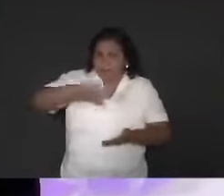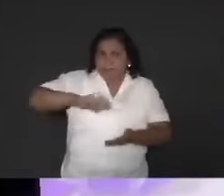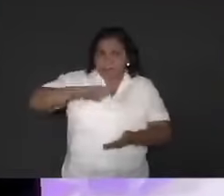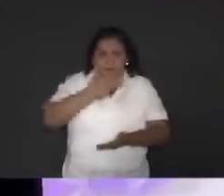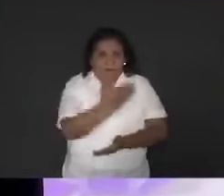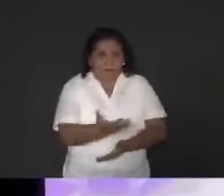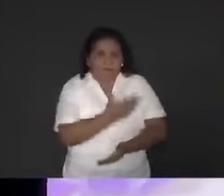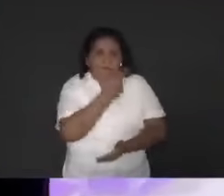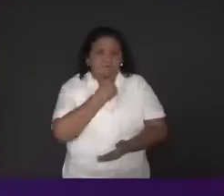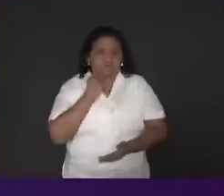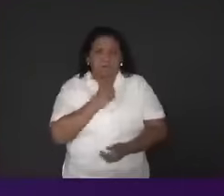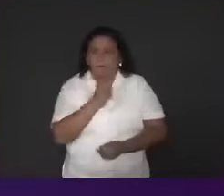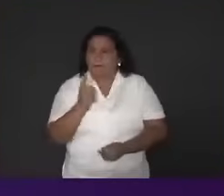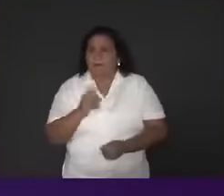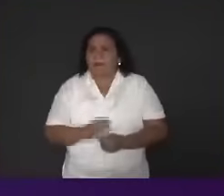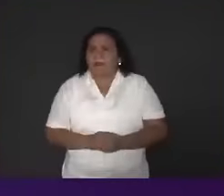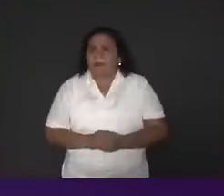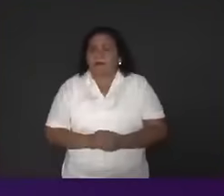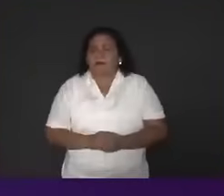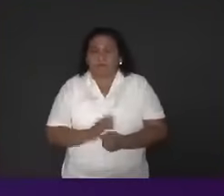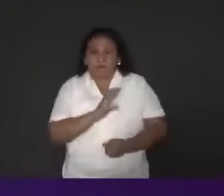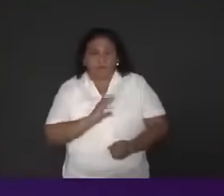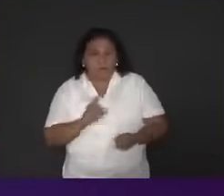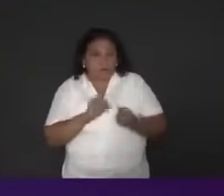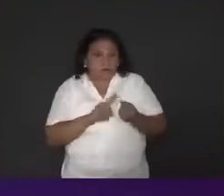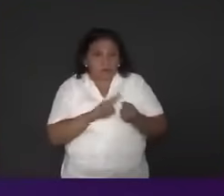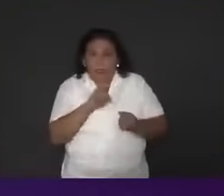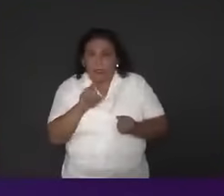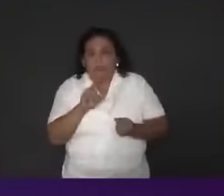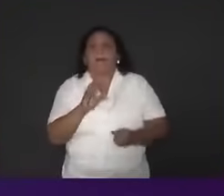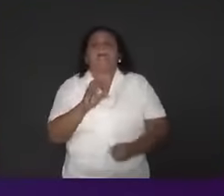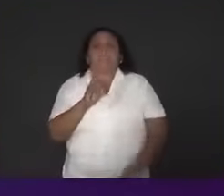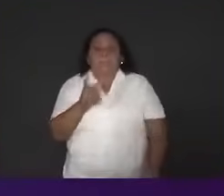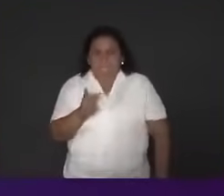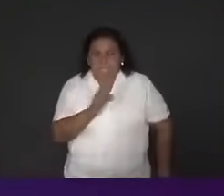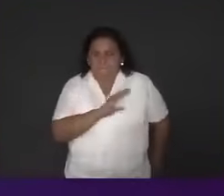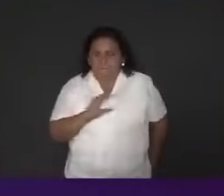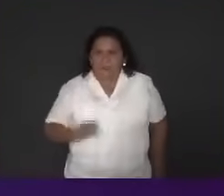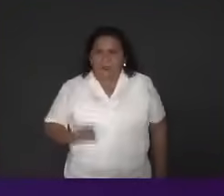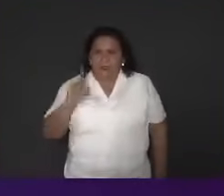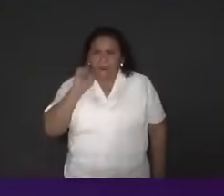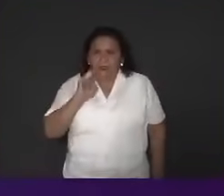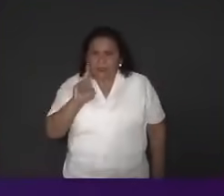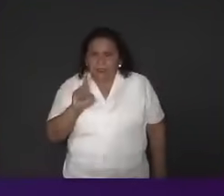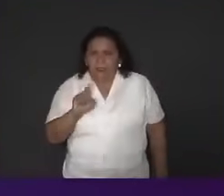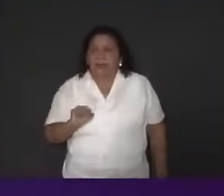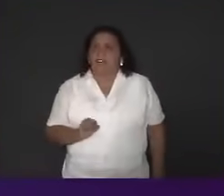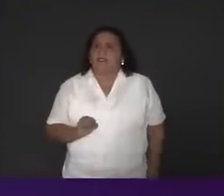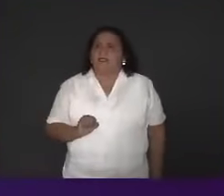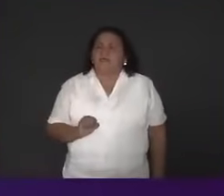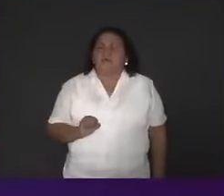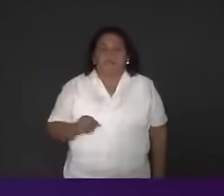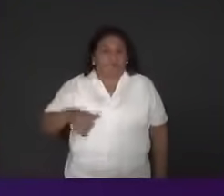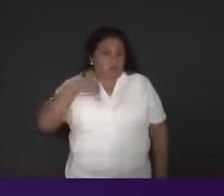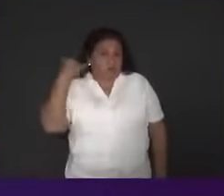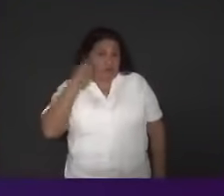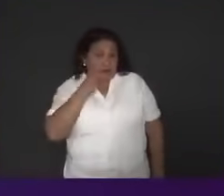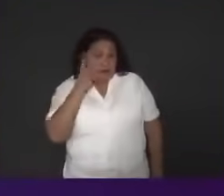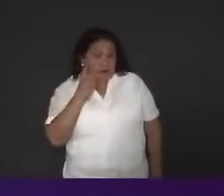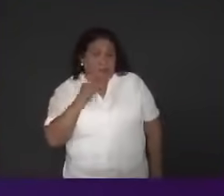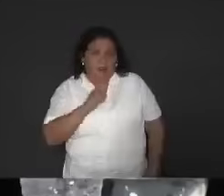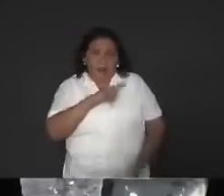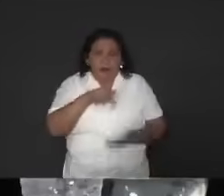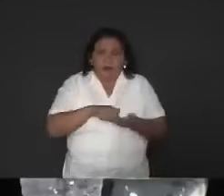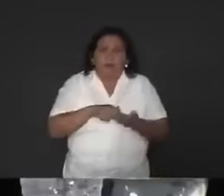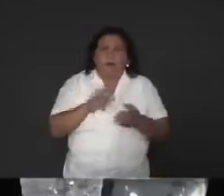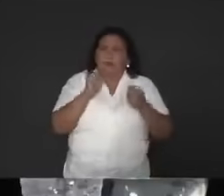hacer el uso de su bolsa de tiempo? Candidata, adelante. Sí. Yucatán dicen que es el estado más seguro